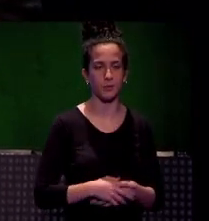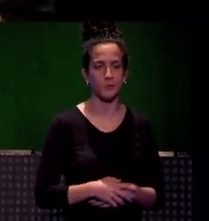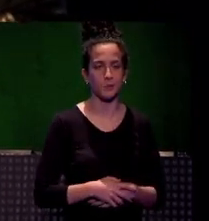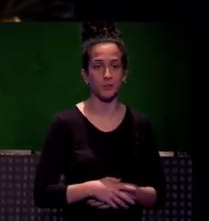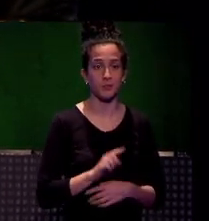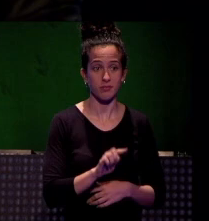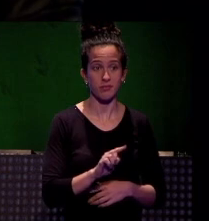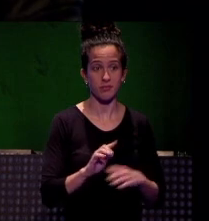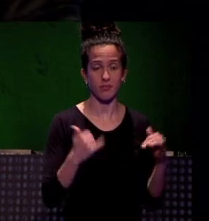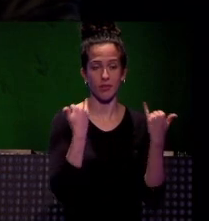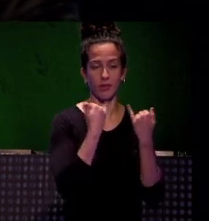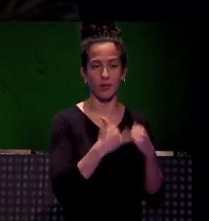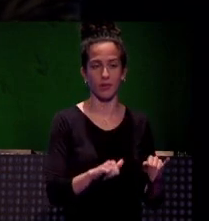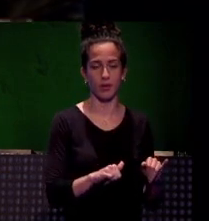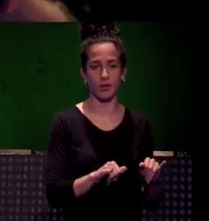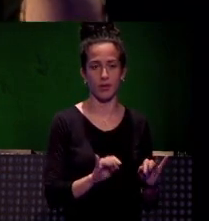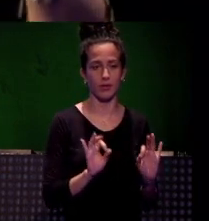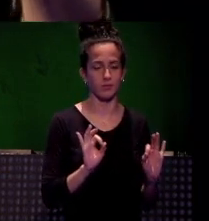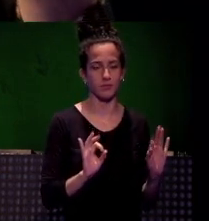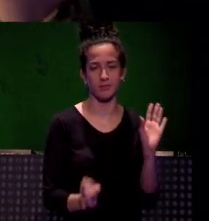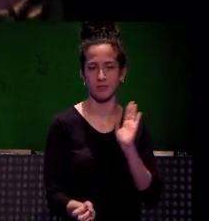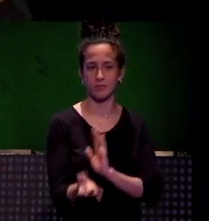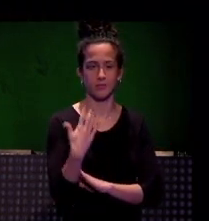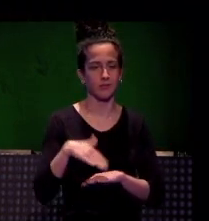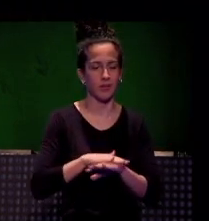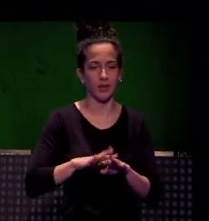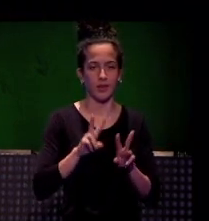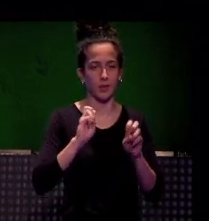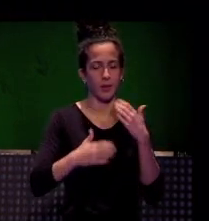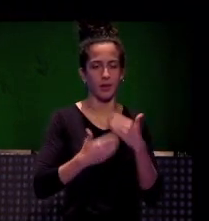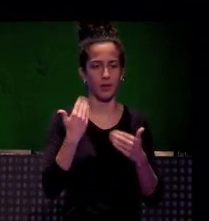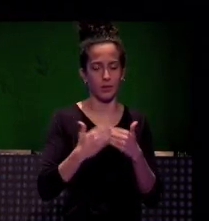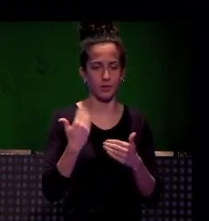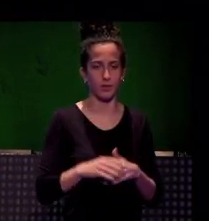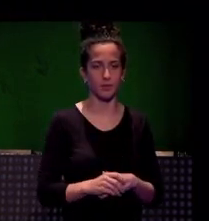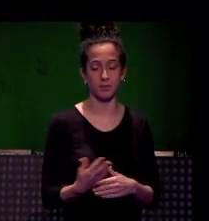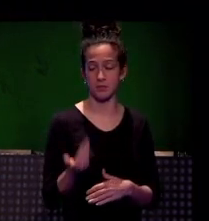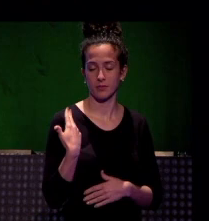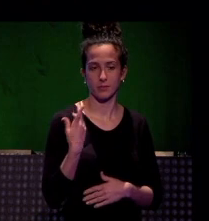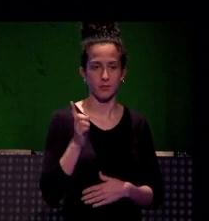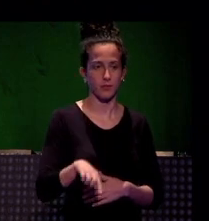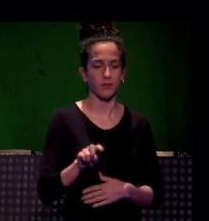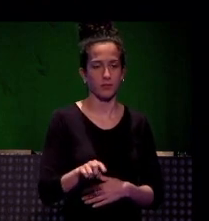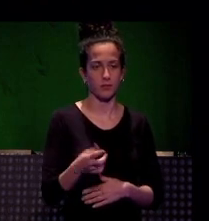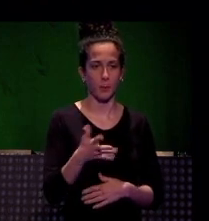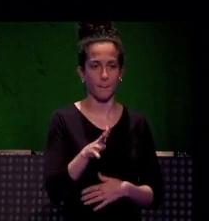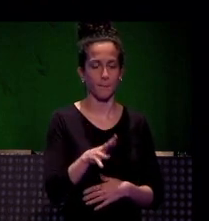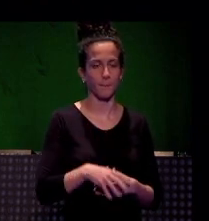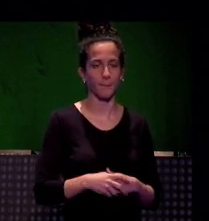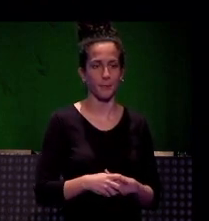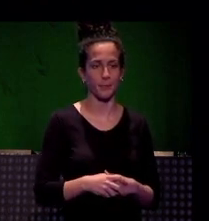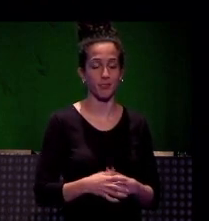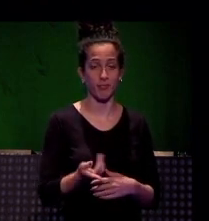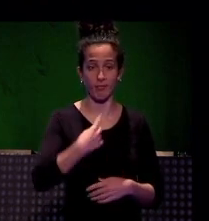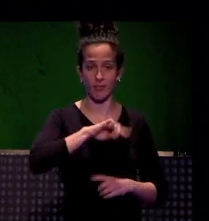básicamente en la innovación y hace hace un mes y no hace ni siquiera un mes que tuvimos la esta feria